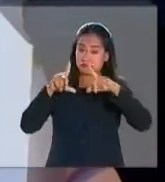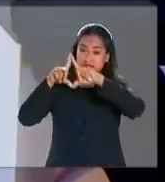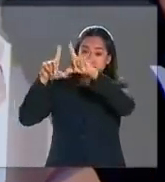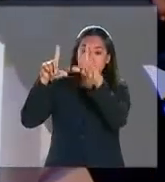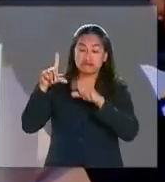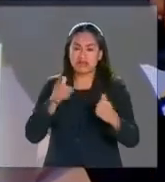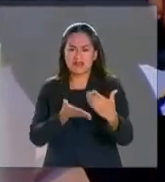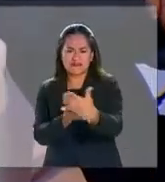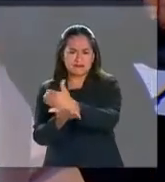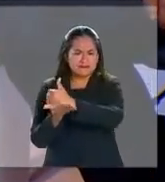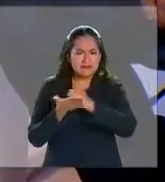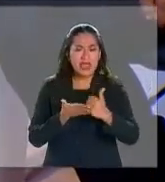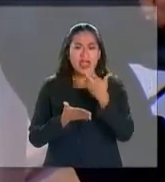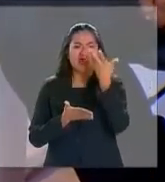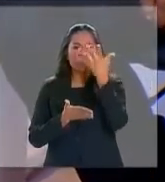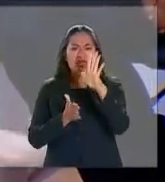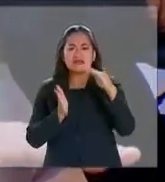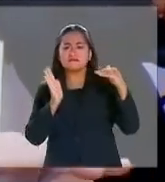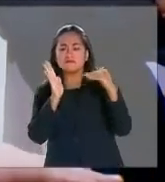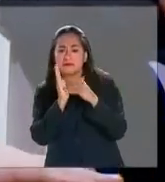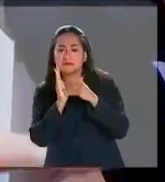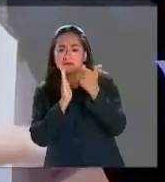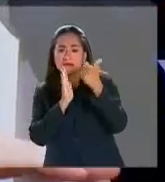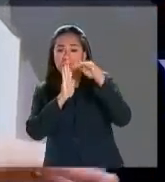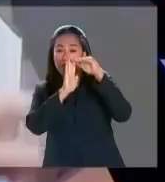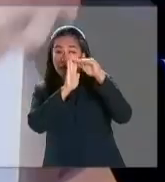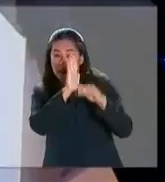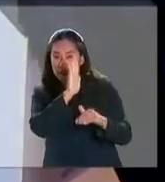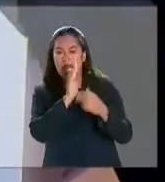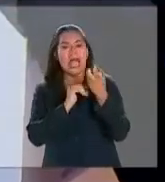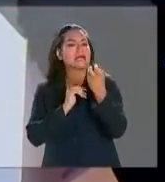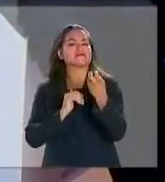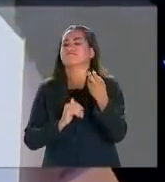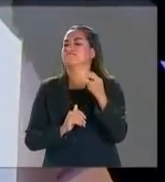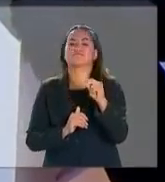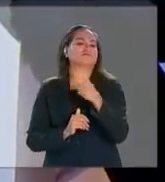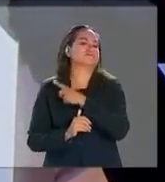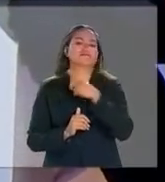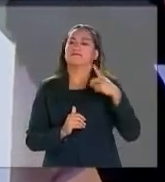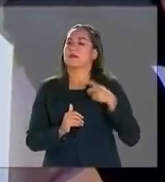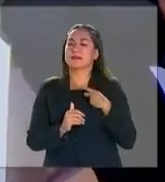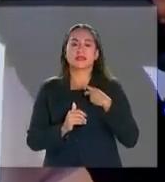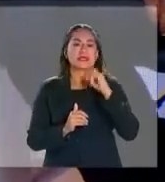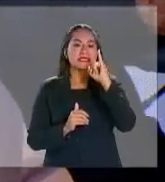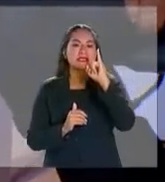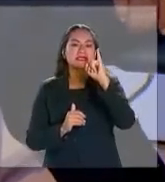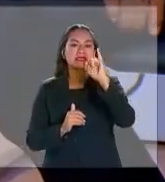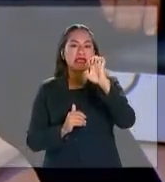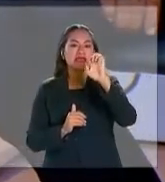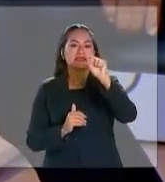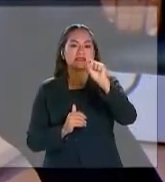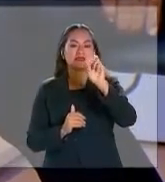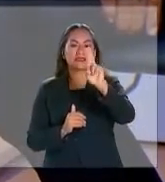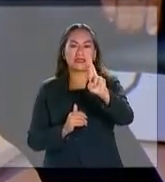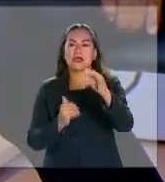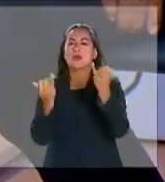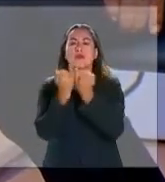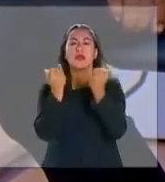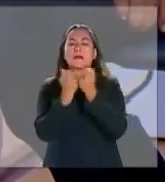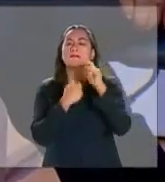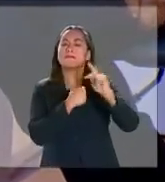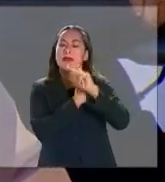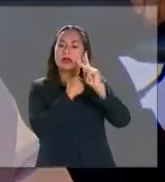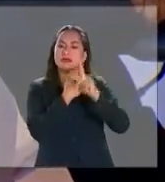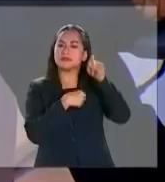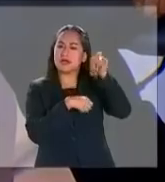15 millones de personas no paguen impuestos sobre la renta como pasa por ejemplo en colombia y esto para efectos prácticos explica diego